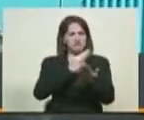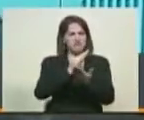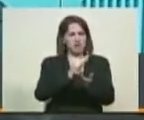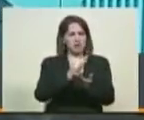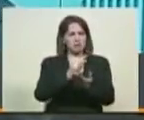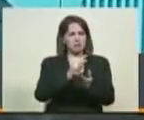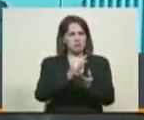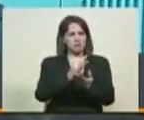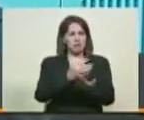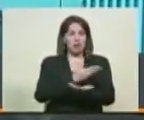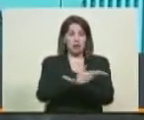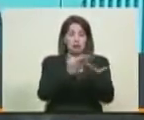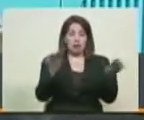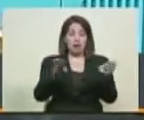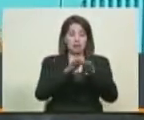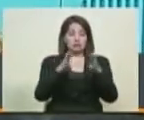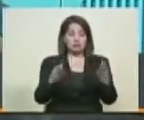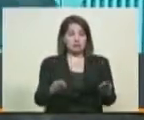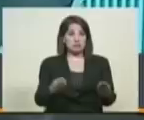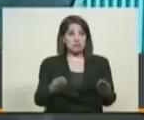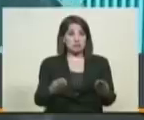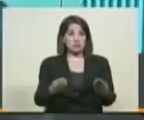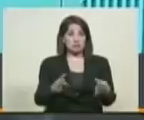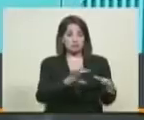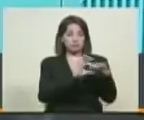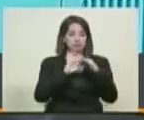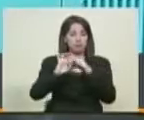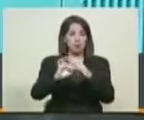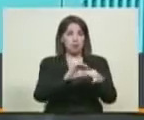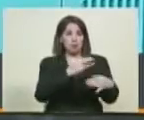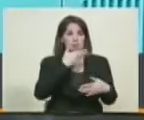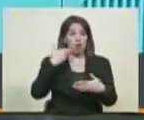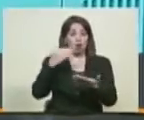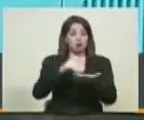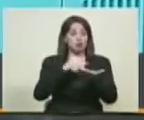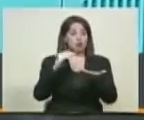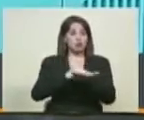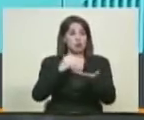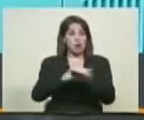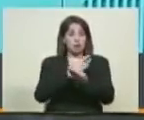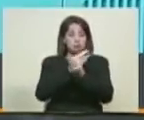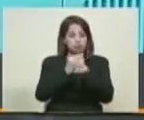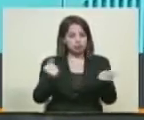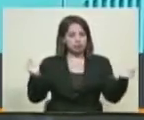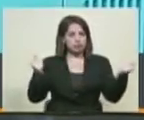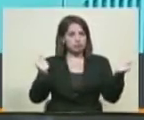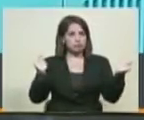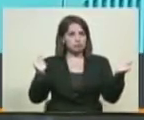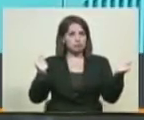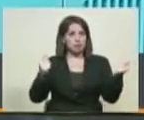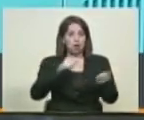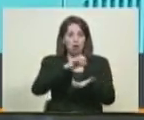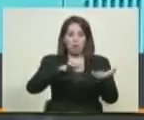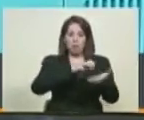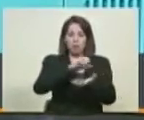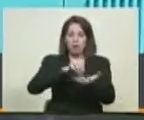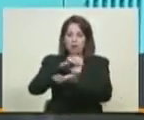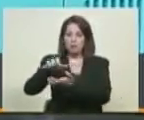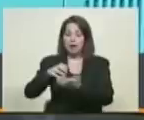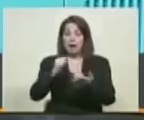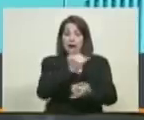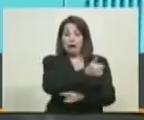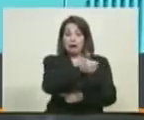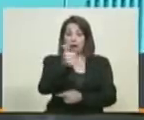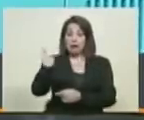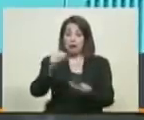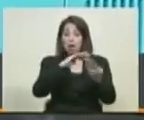que la activación de las mesas técnicas de transporte comunal nos va a permitir resolver en lo concreto. Los problemas concretos se resuelven